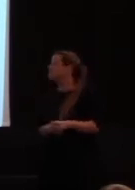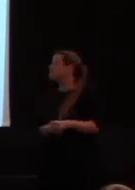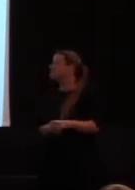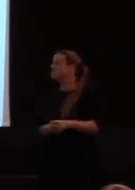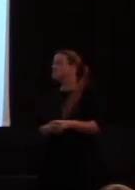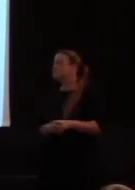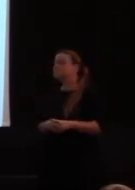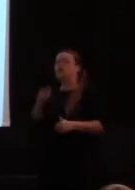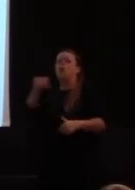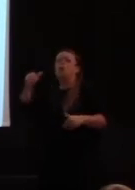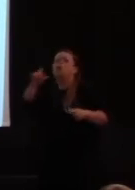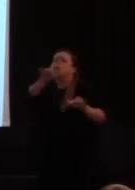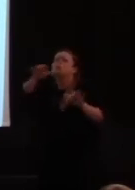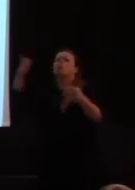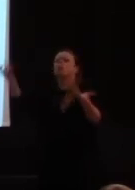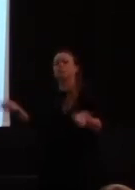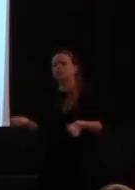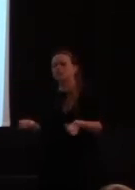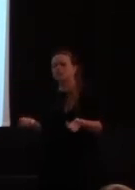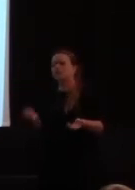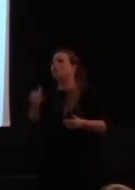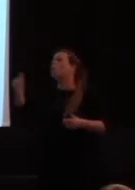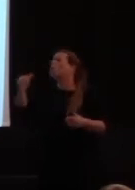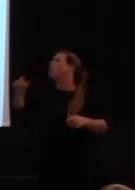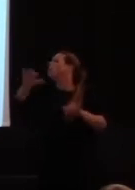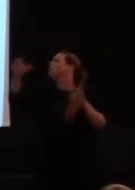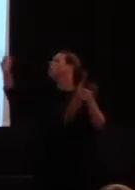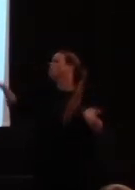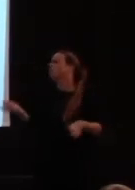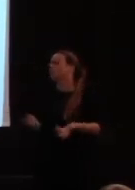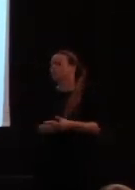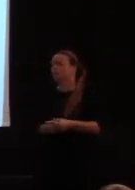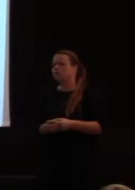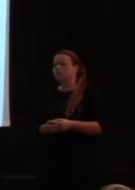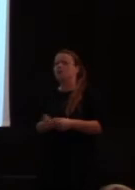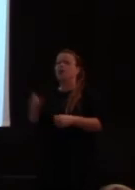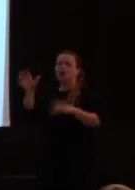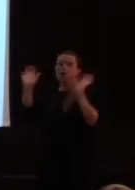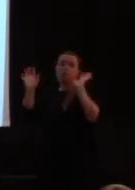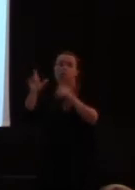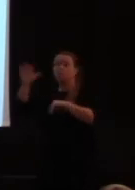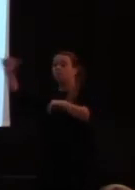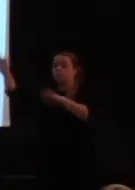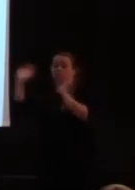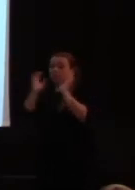¿Cuándo humanicapista? A ver, ¿cuándo humanicapista?